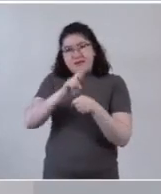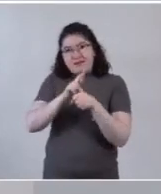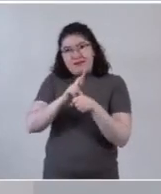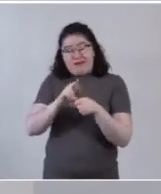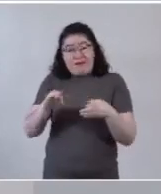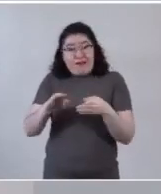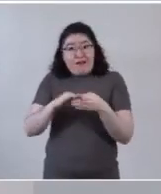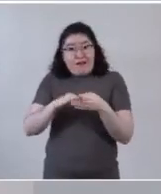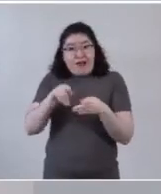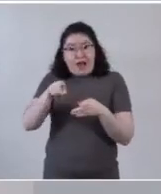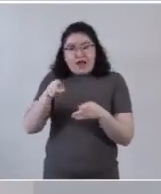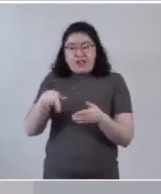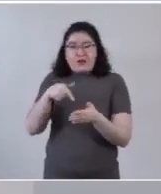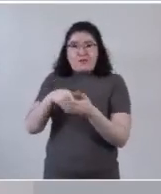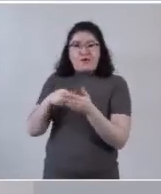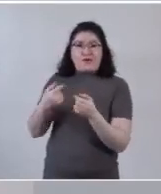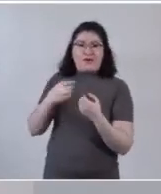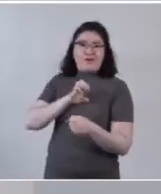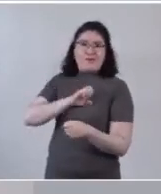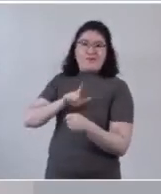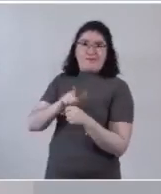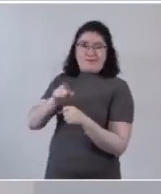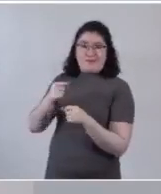para que, donde está la Escuela